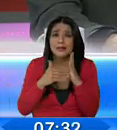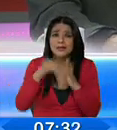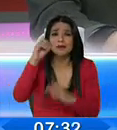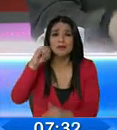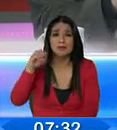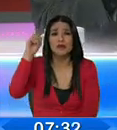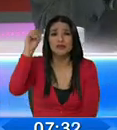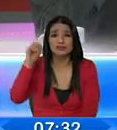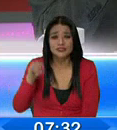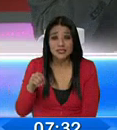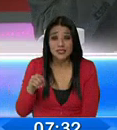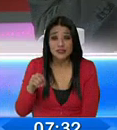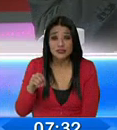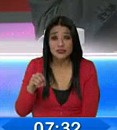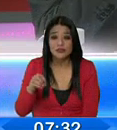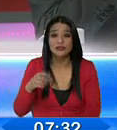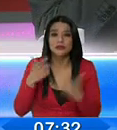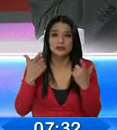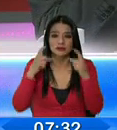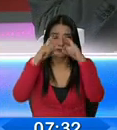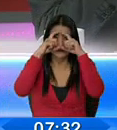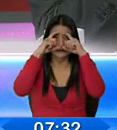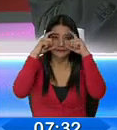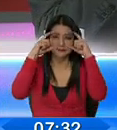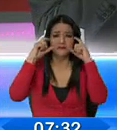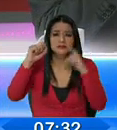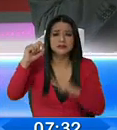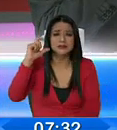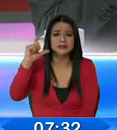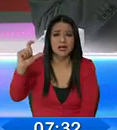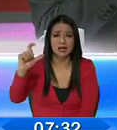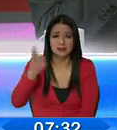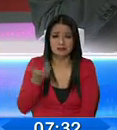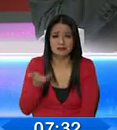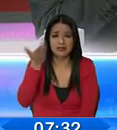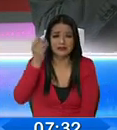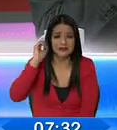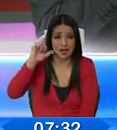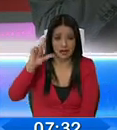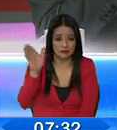9200% en lo que tiene que ver con protectores oculares. En los otros exámenes,